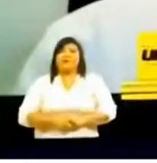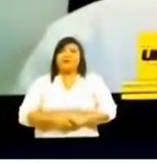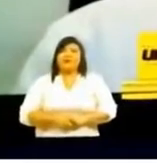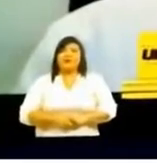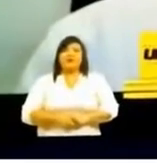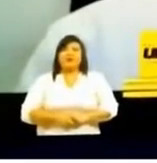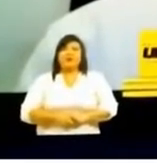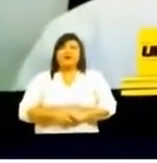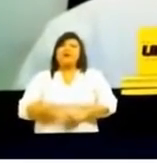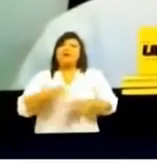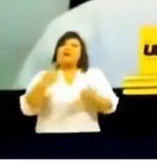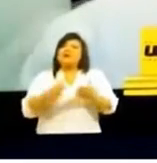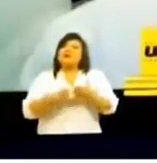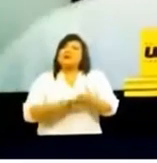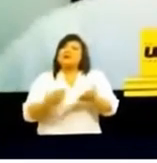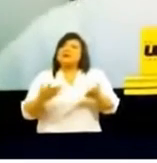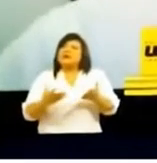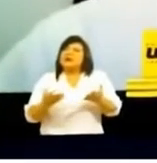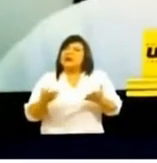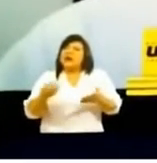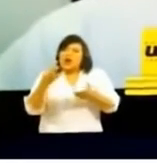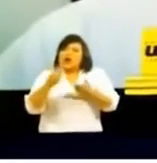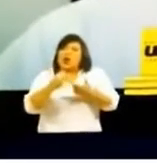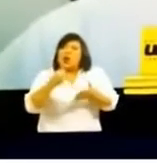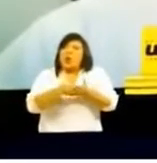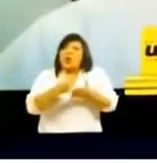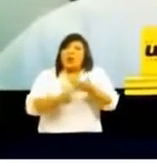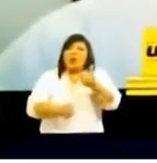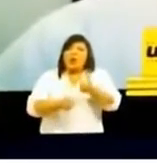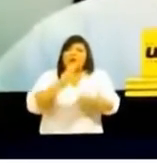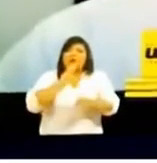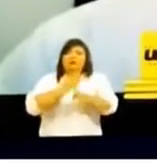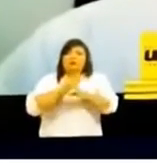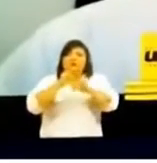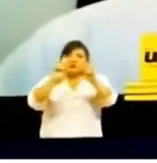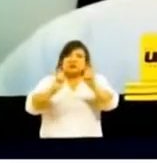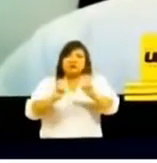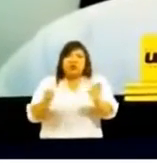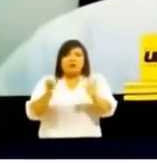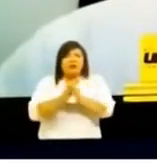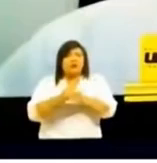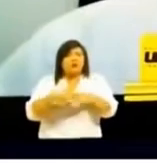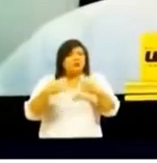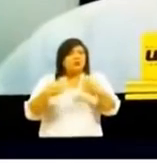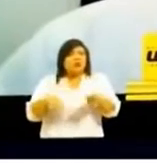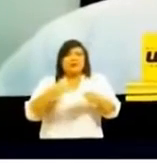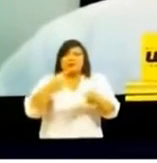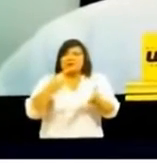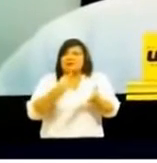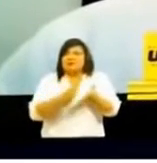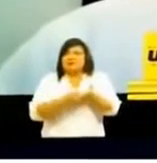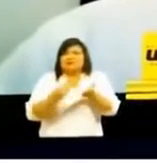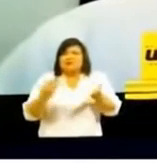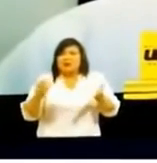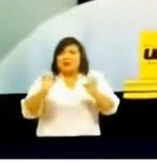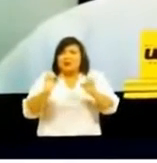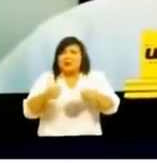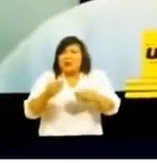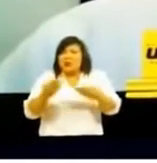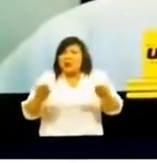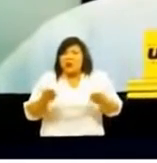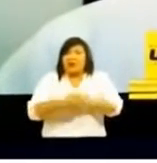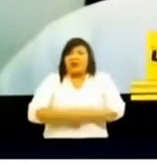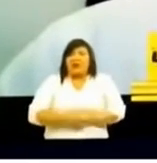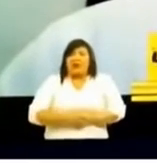especificado qué tipo de pruebas se está comprando. Pues yo creo que estamos hablando de un tema que puede ser mucho más grave, que